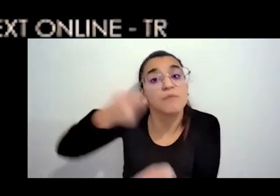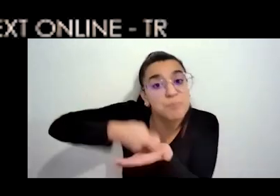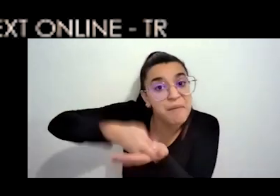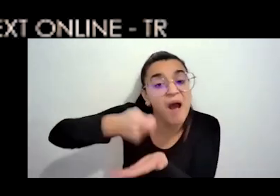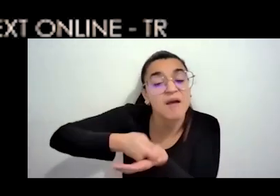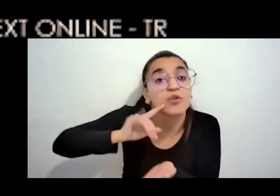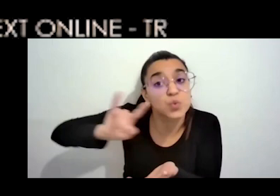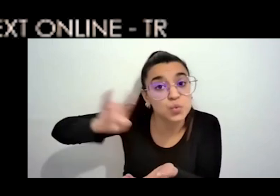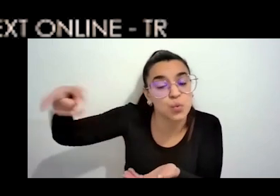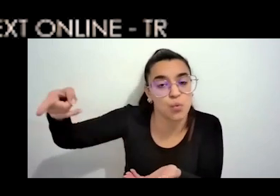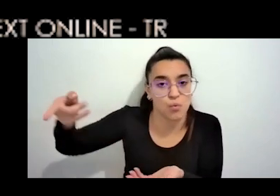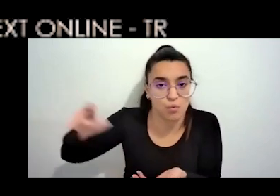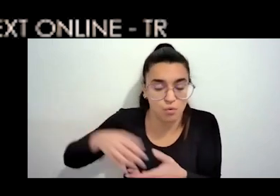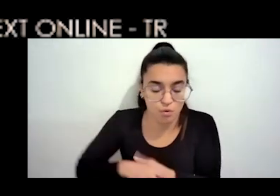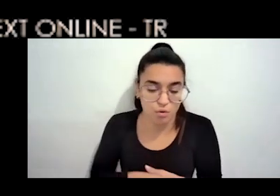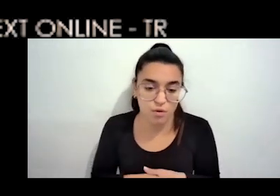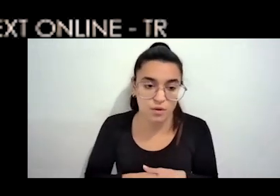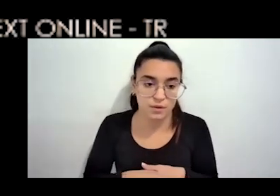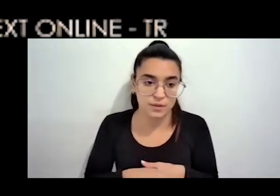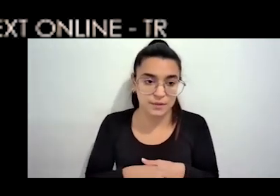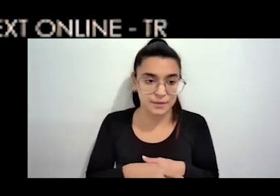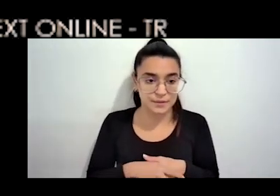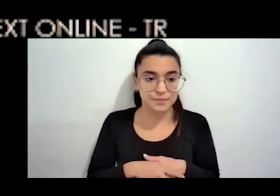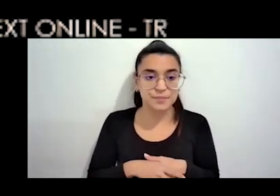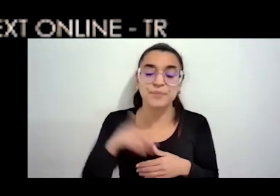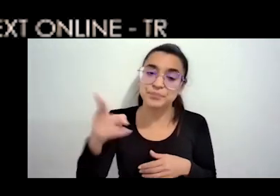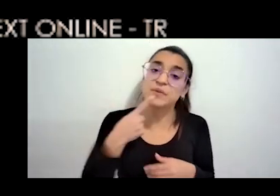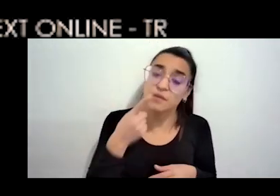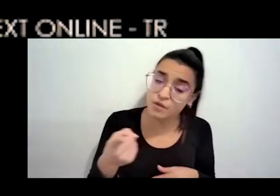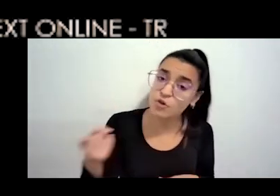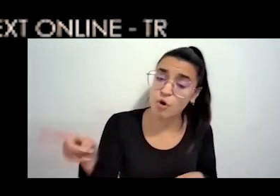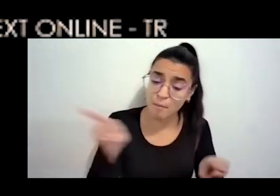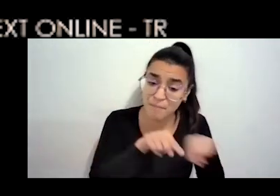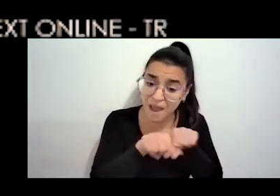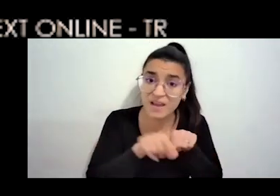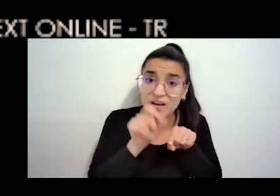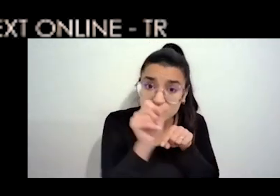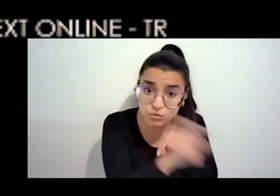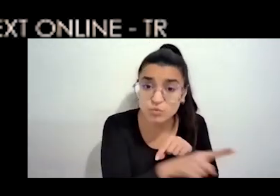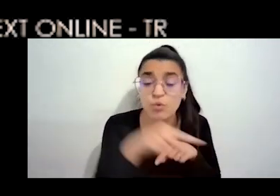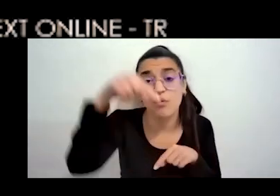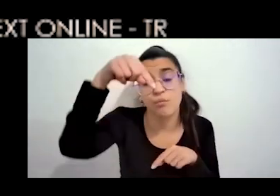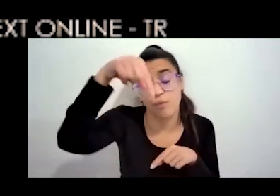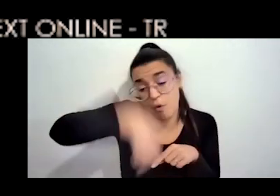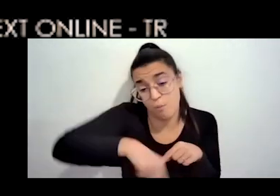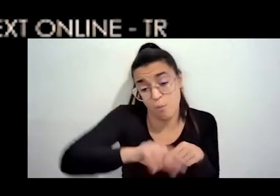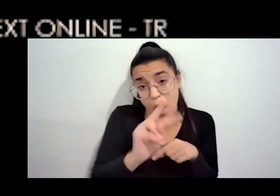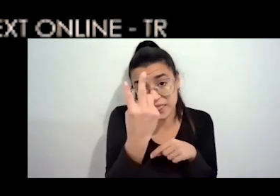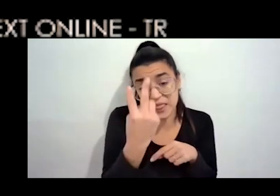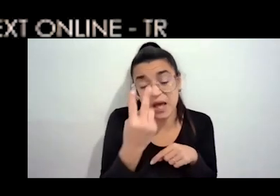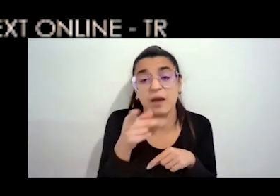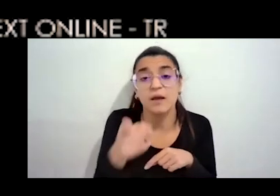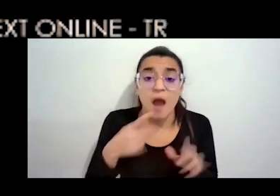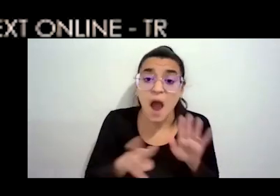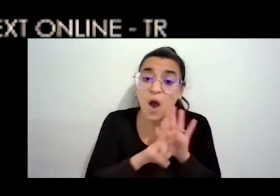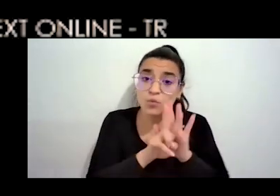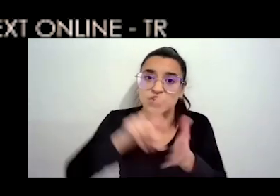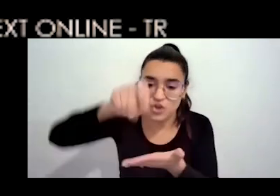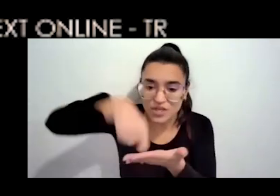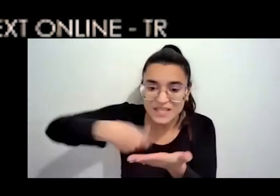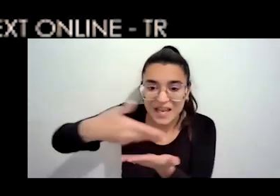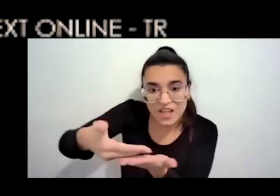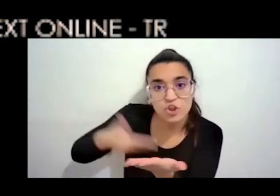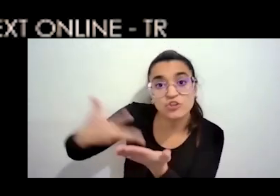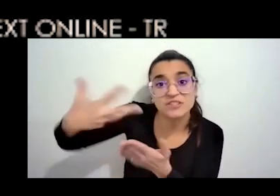demandaba la práctica. Sostuvo que su pareja, hoy fallecida, autorizó por escrito el retiro de las